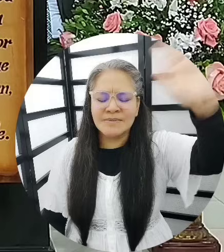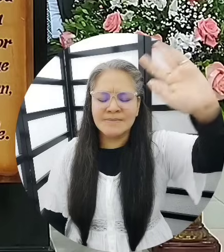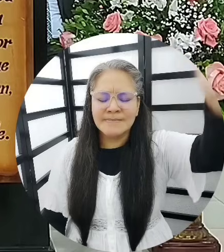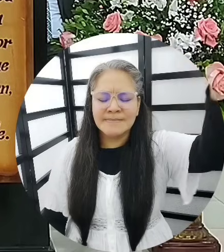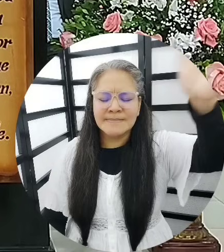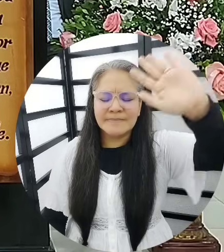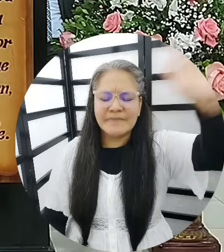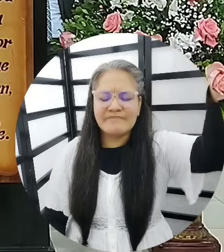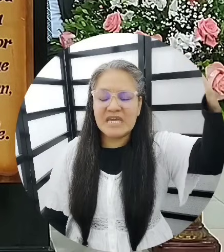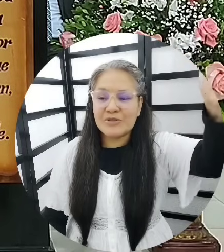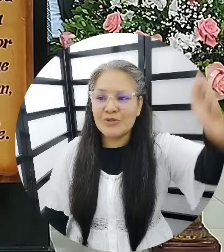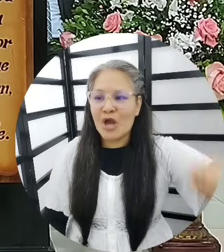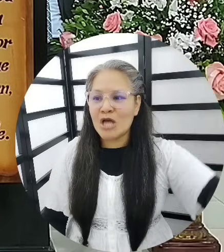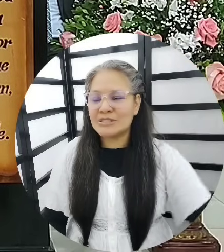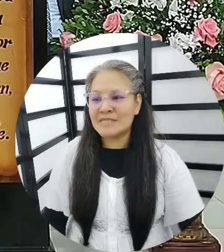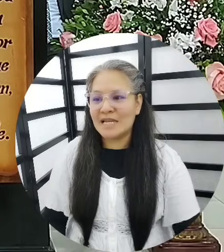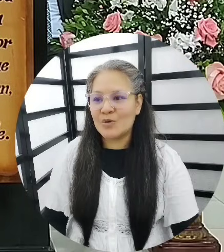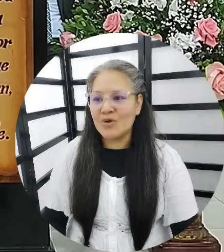Dios?